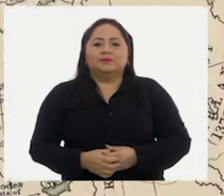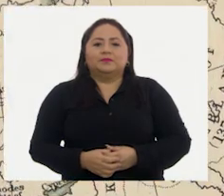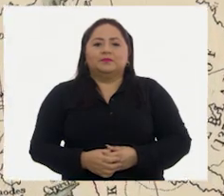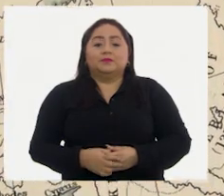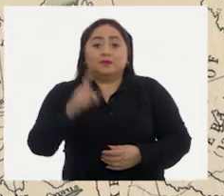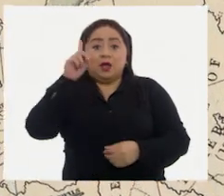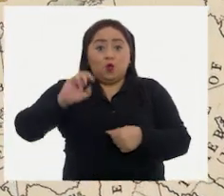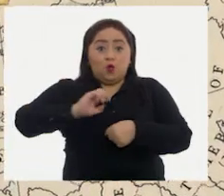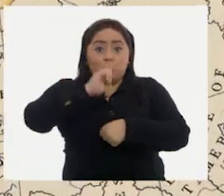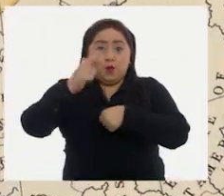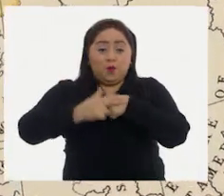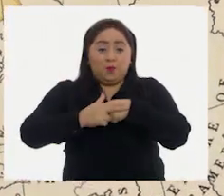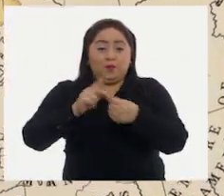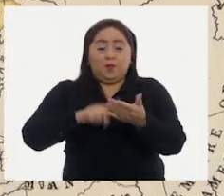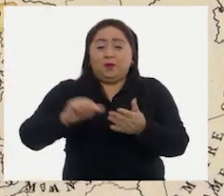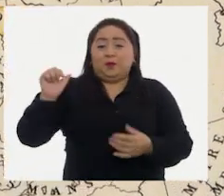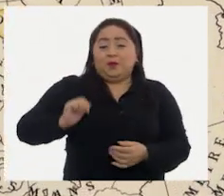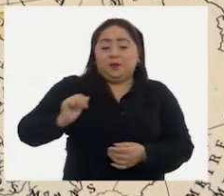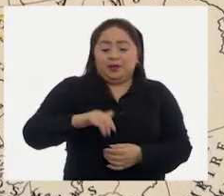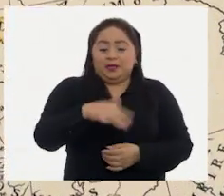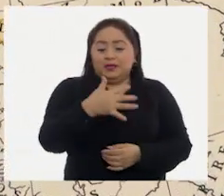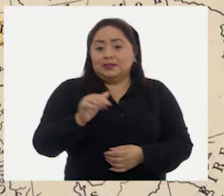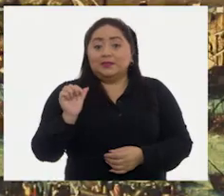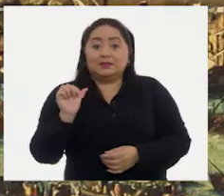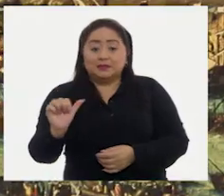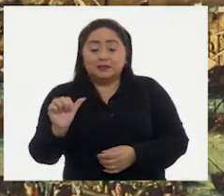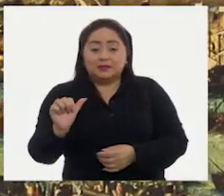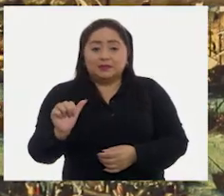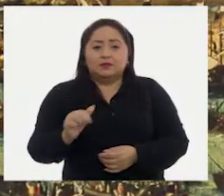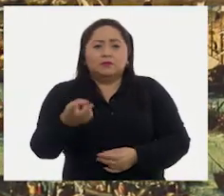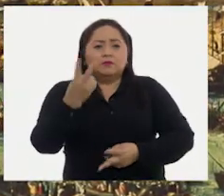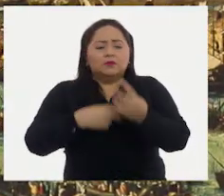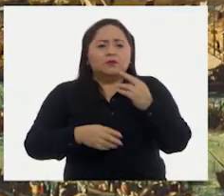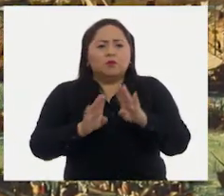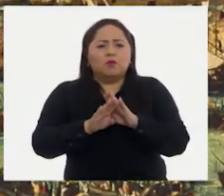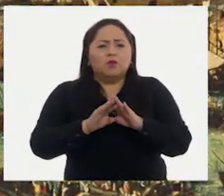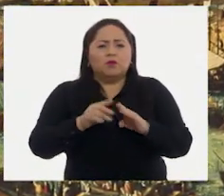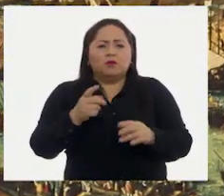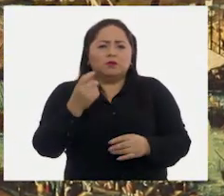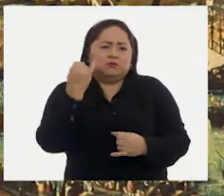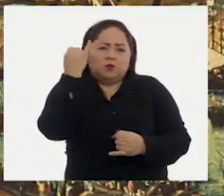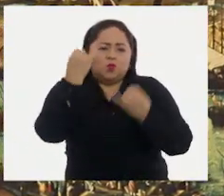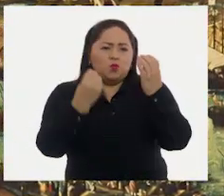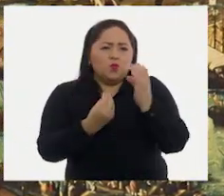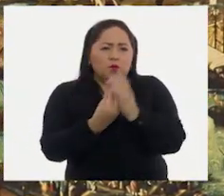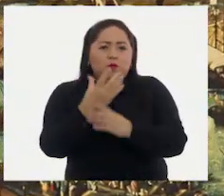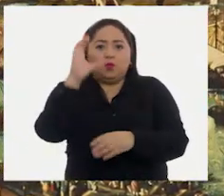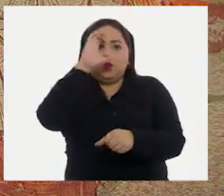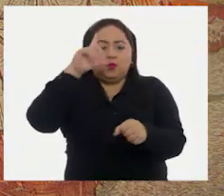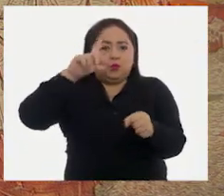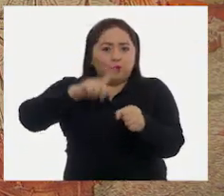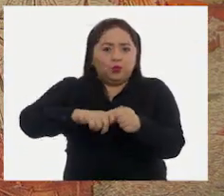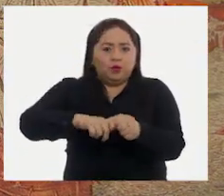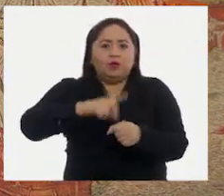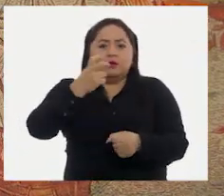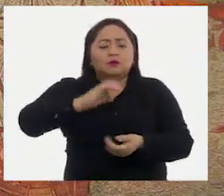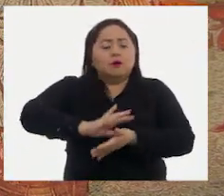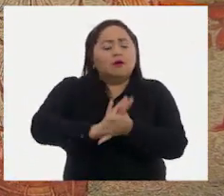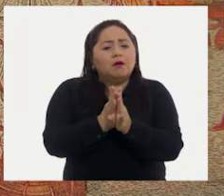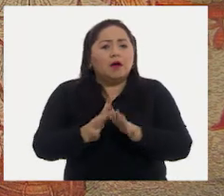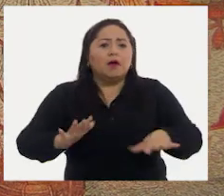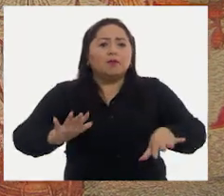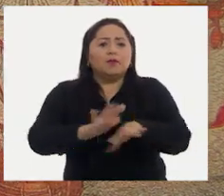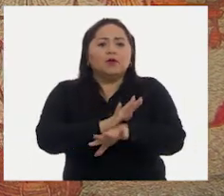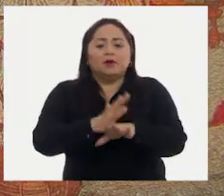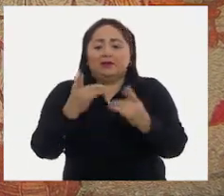En Europa, durante los siglos XV y XVI, surgió un movimiento ideológico y cultural que cambió para